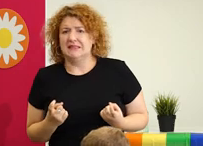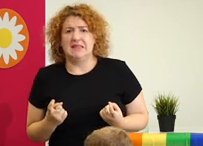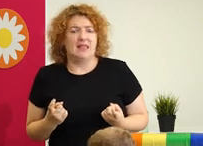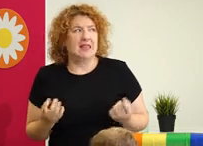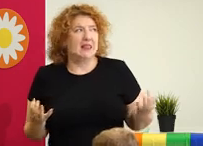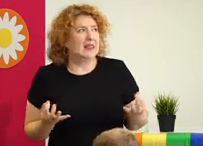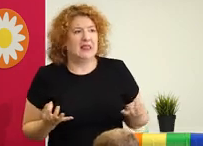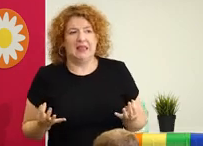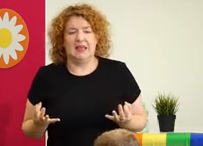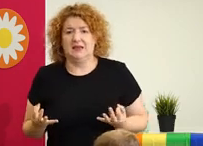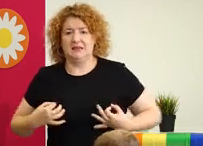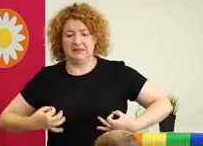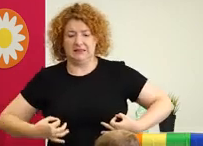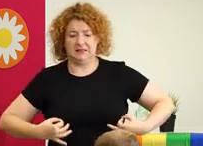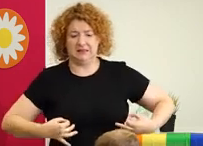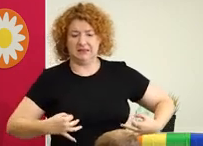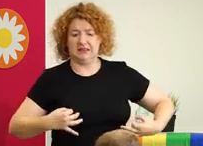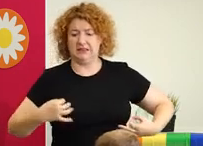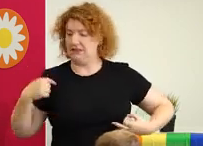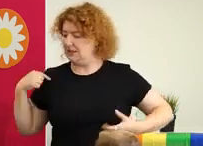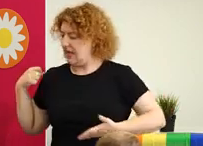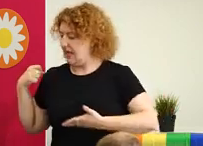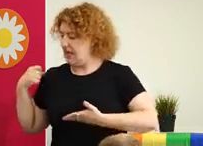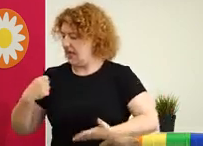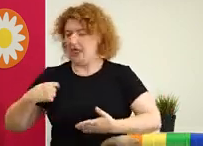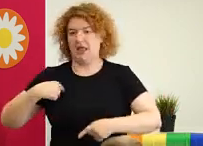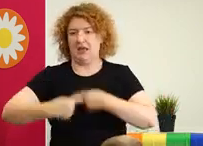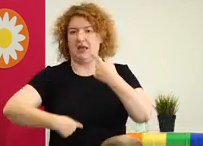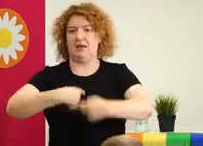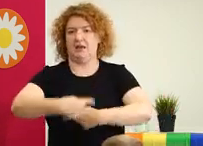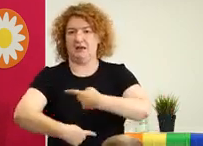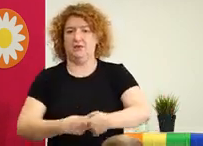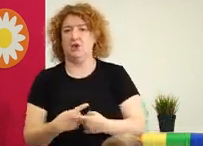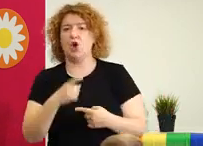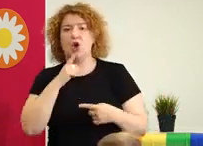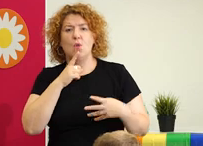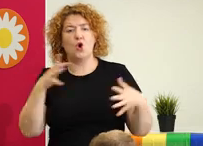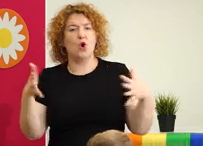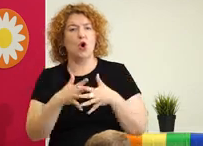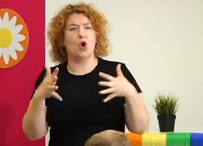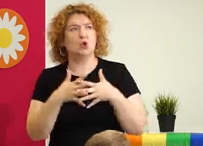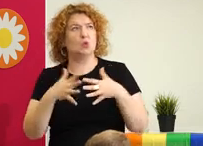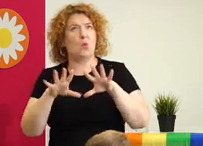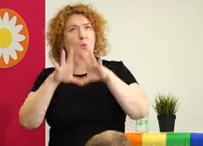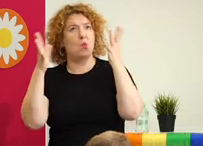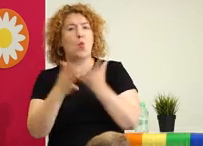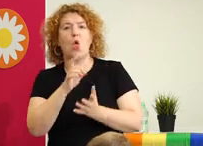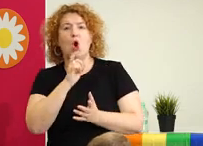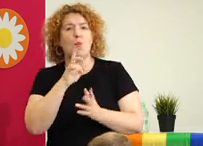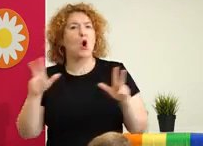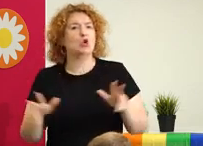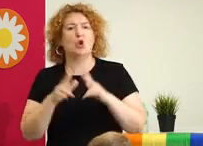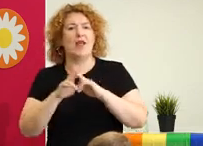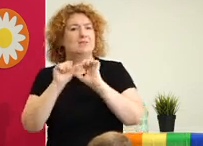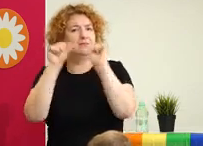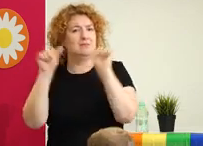obligada de asegurarse la herencia de esa propiedad privada y se estructura el mundo de una manera social